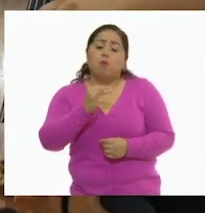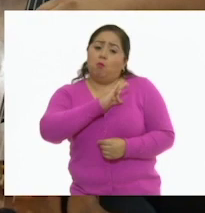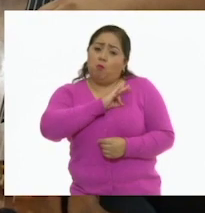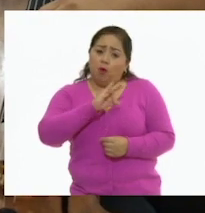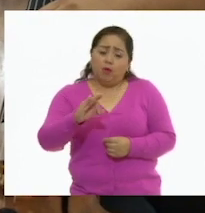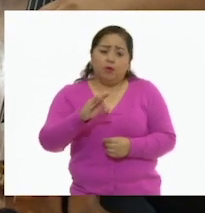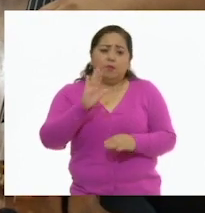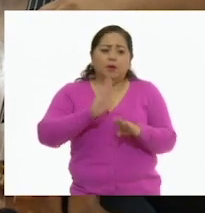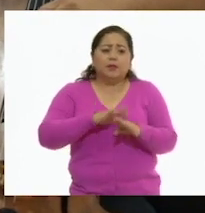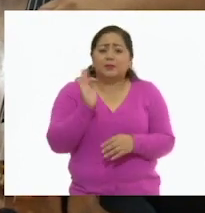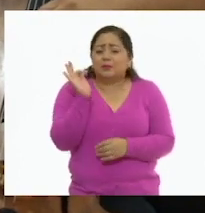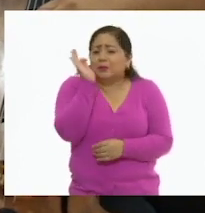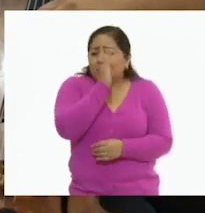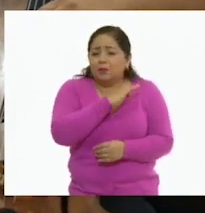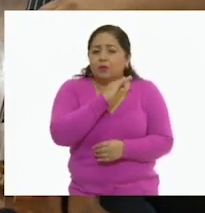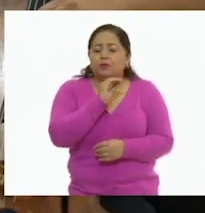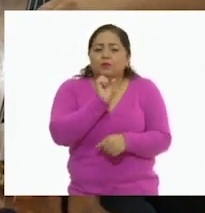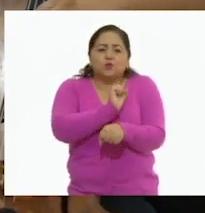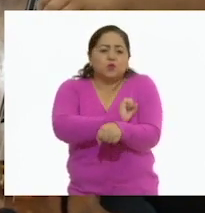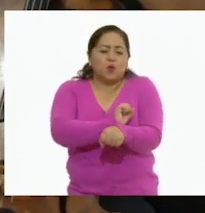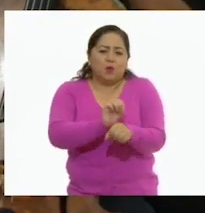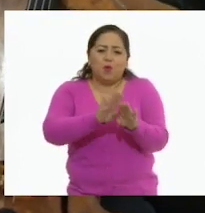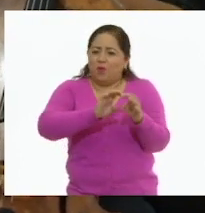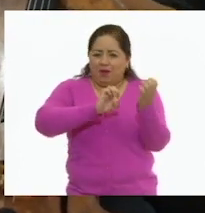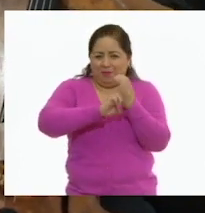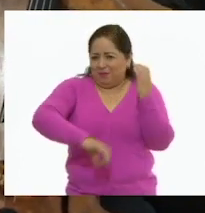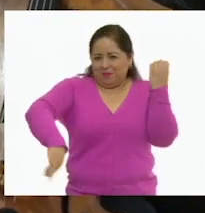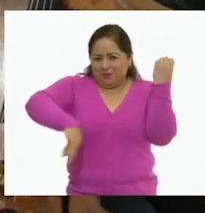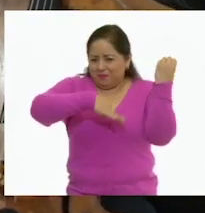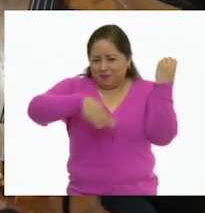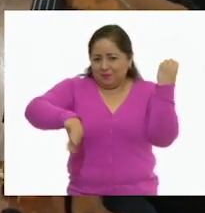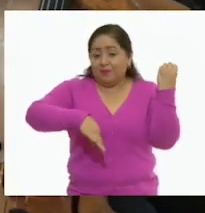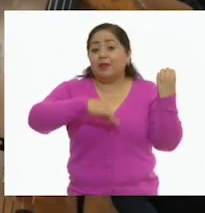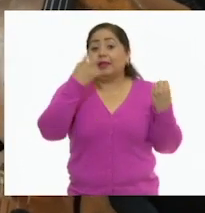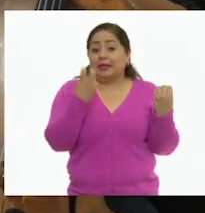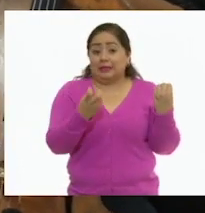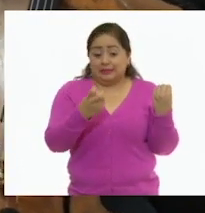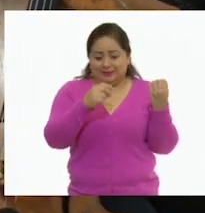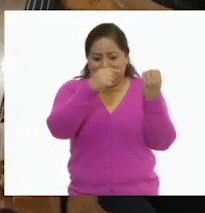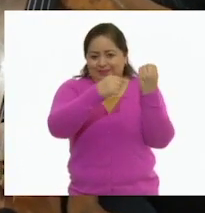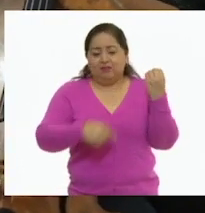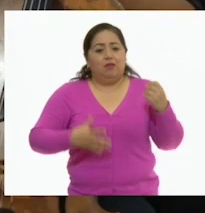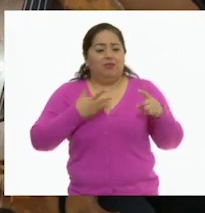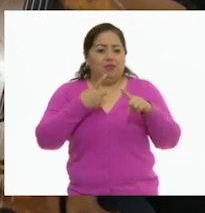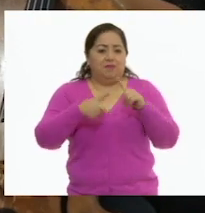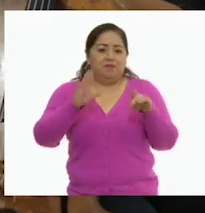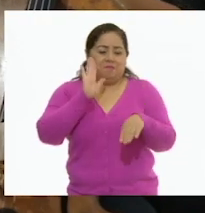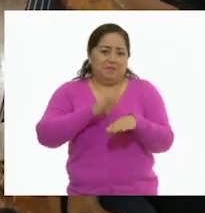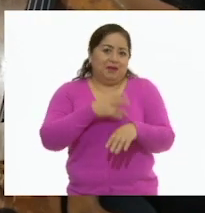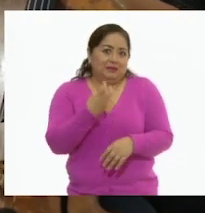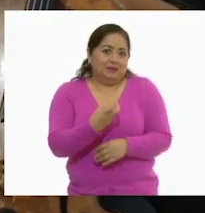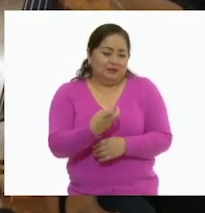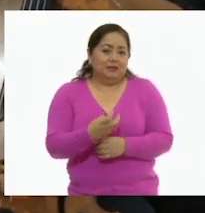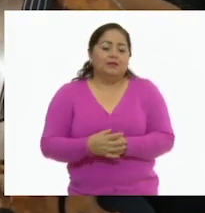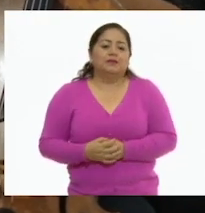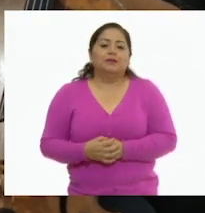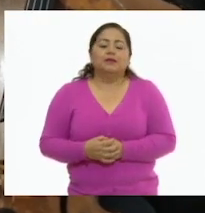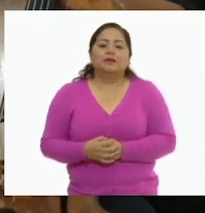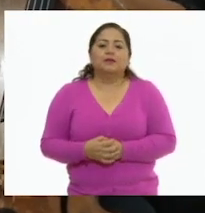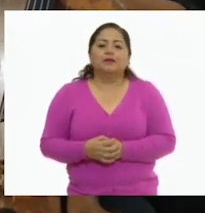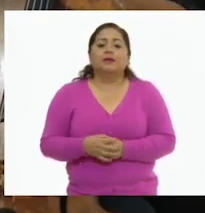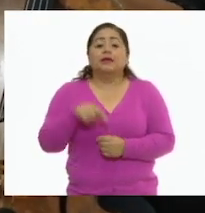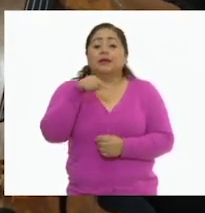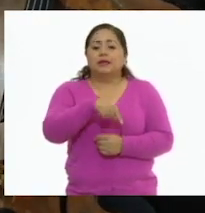tocar melodías ágiles y agudas como un violín. Y entre estas características y más es lo que hace